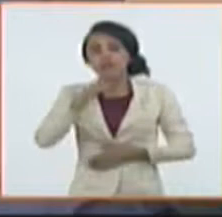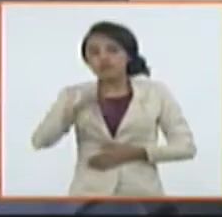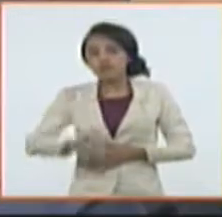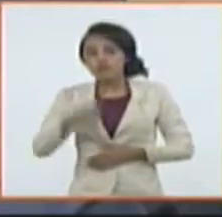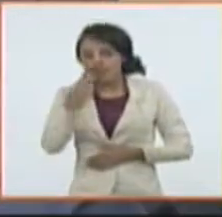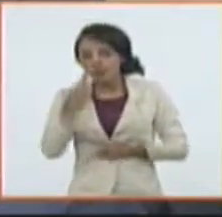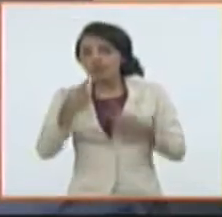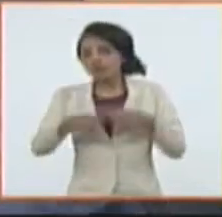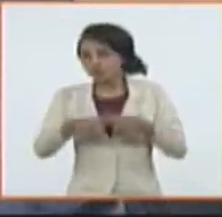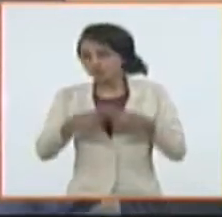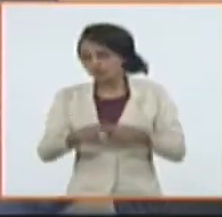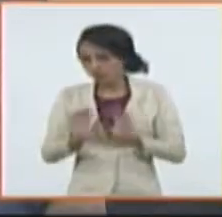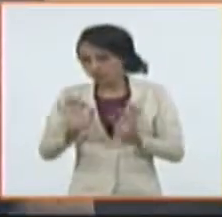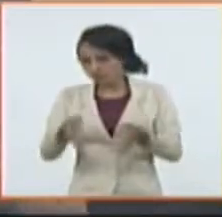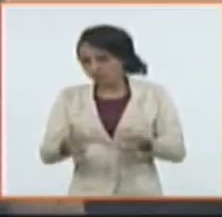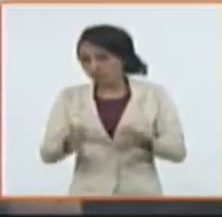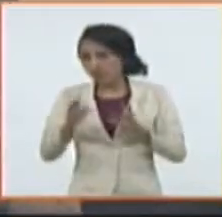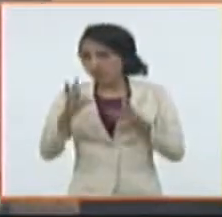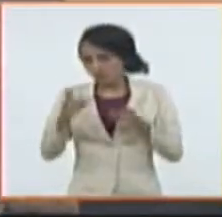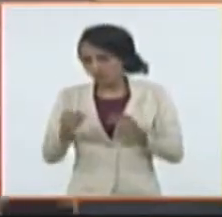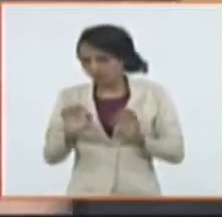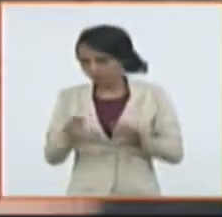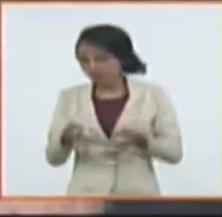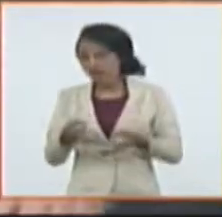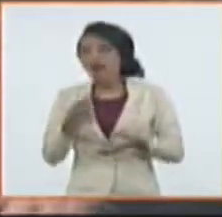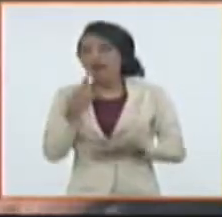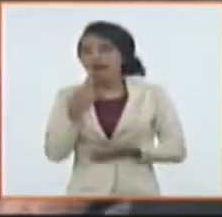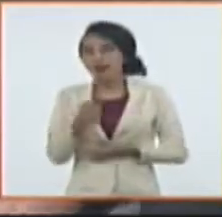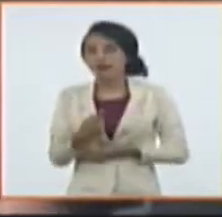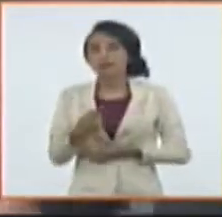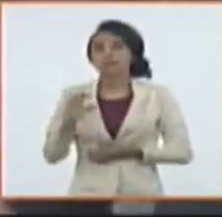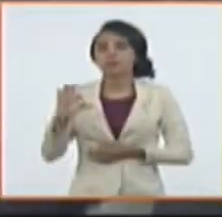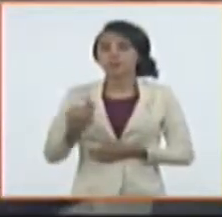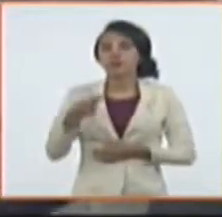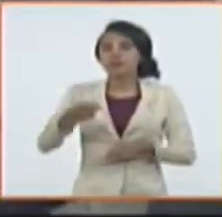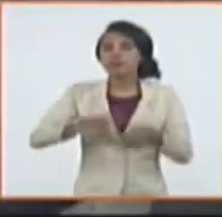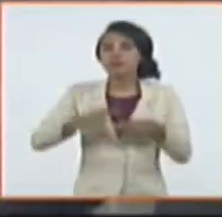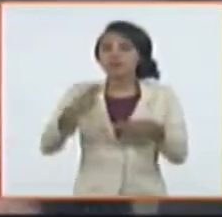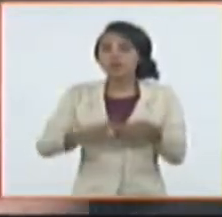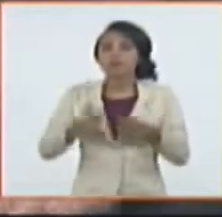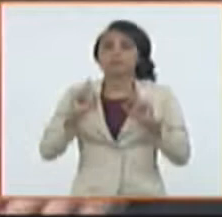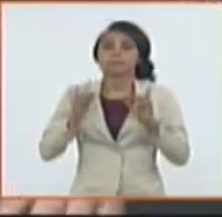y vamos retroalimentando para perfeccionar. Eso es hacer política.